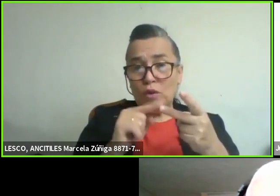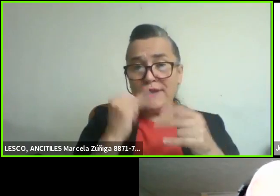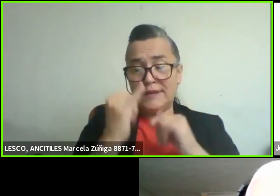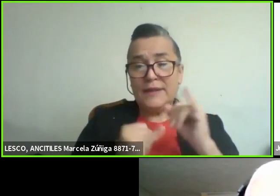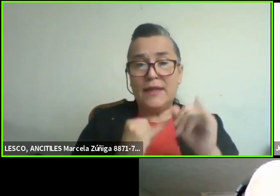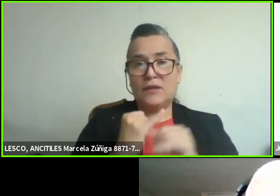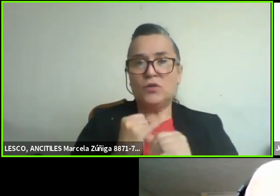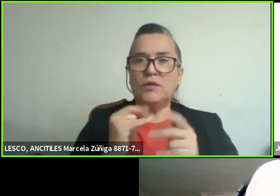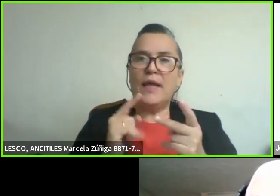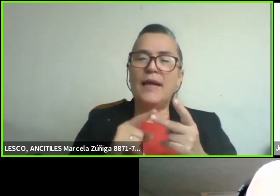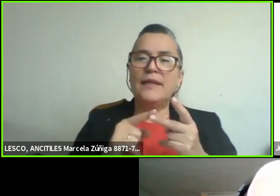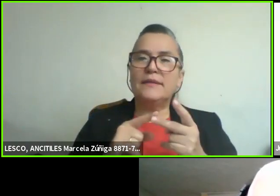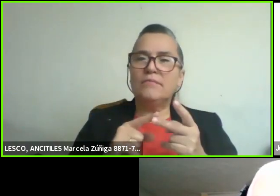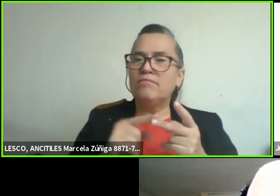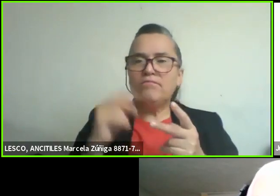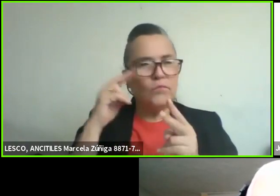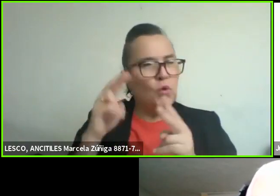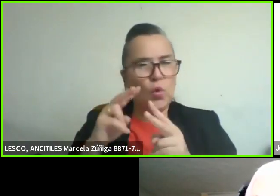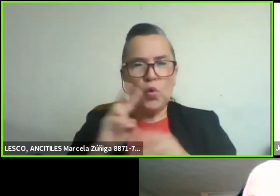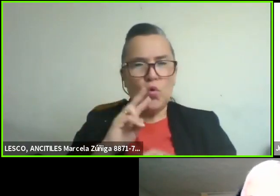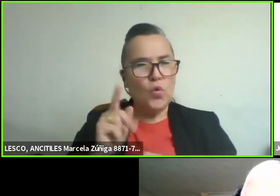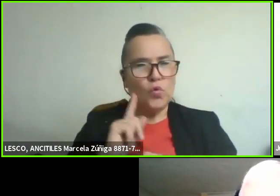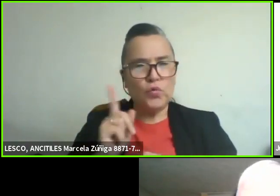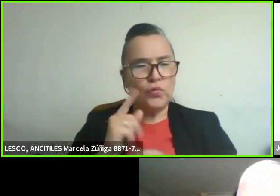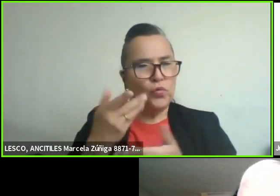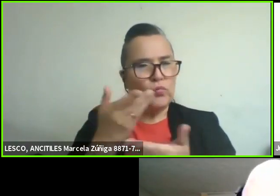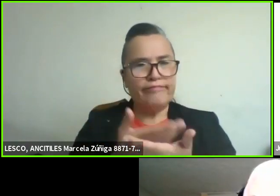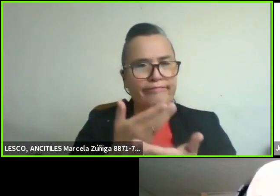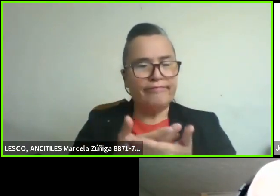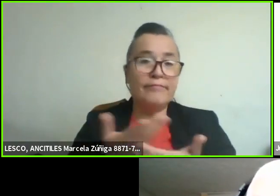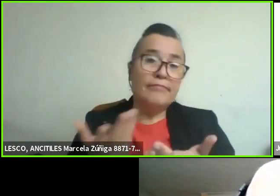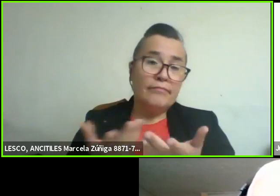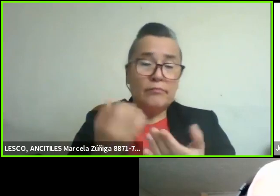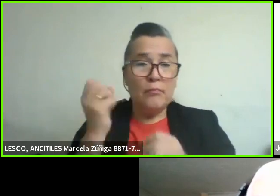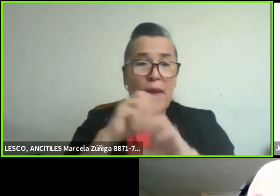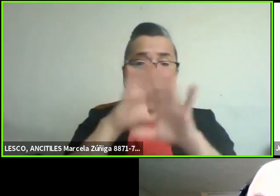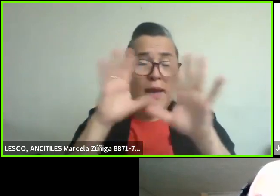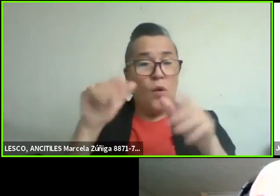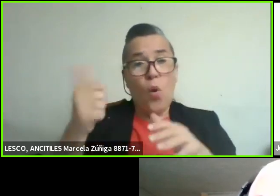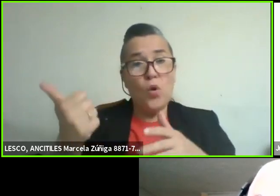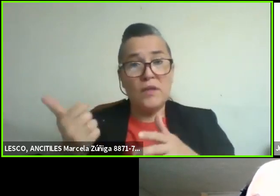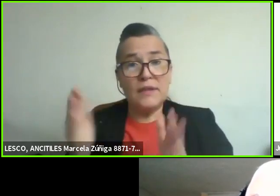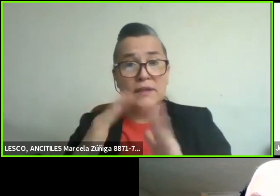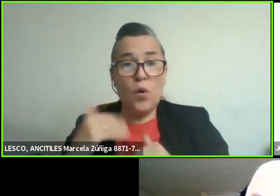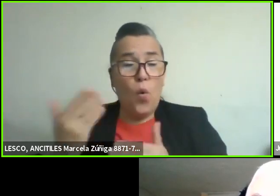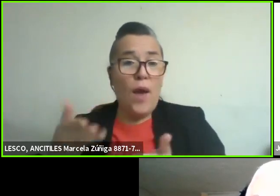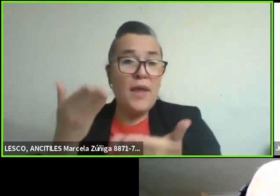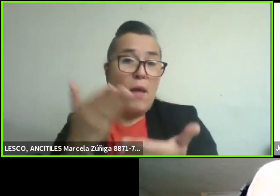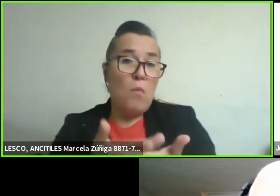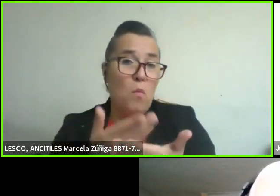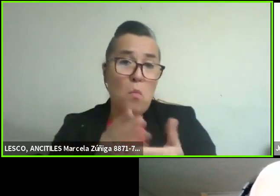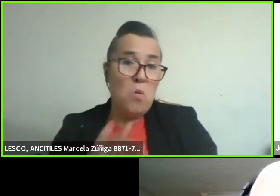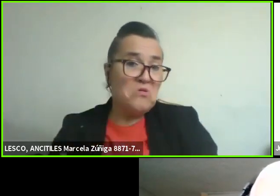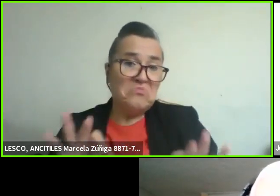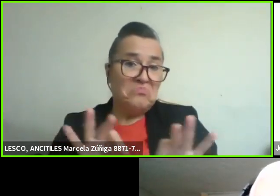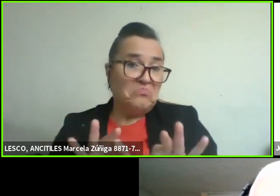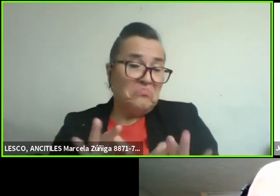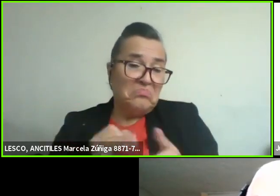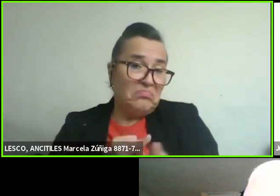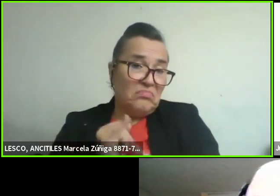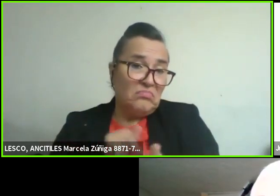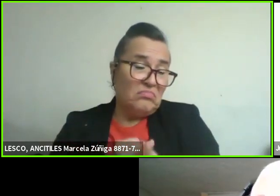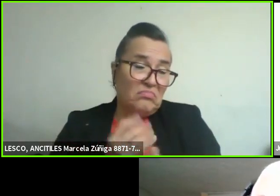de las cuales no conozco realmente su aporte y me imagino que habrá otras que no hacen un aporte tan importante en investigación